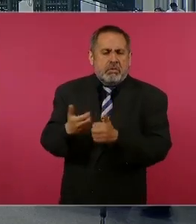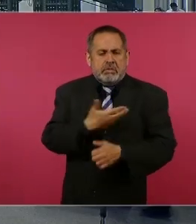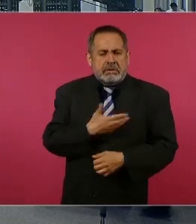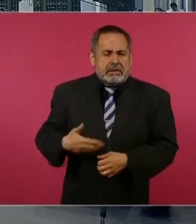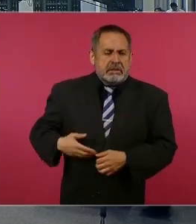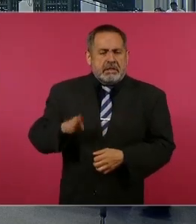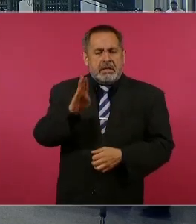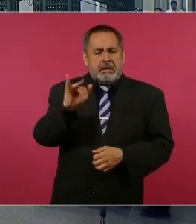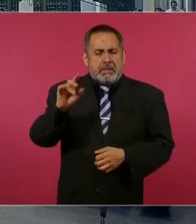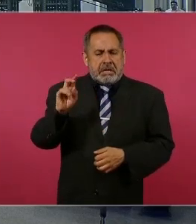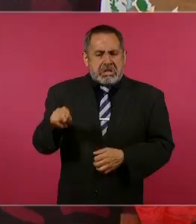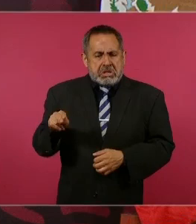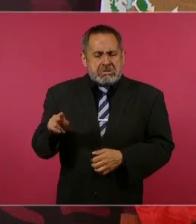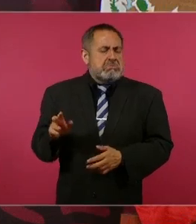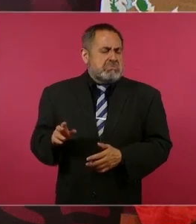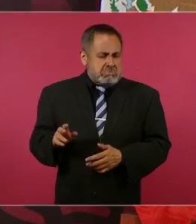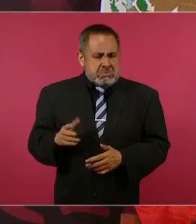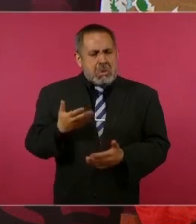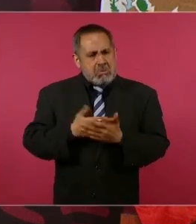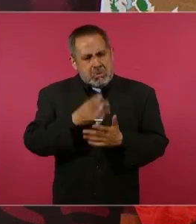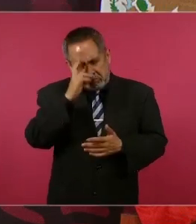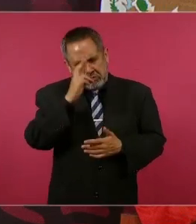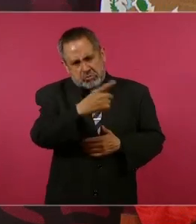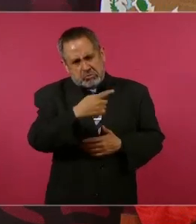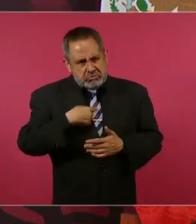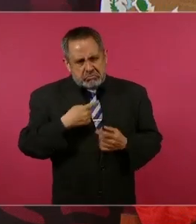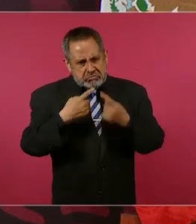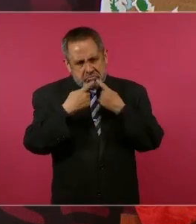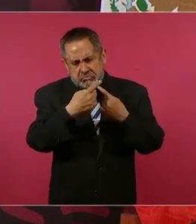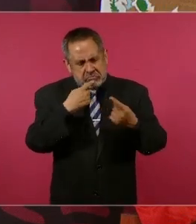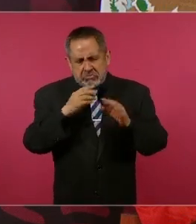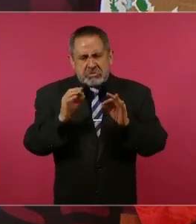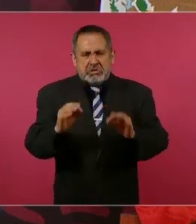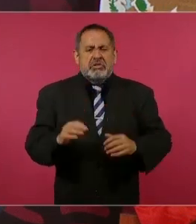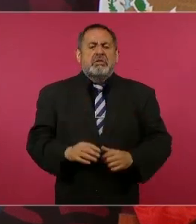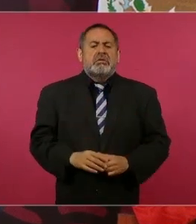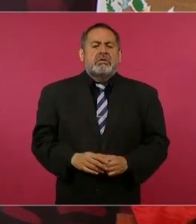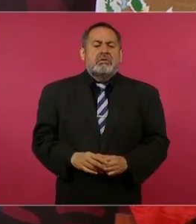presidente Biden, muy respetuoso, y